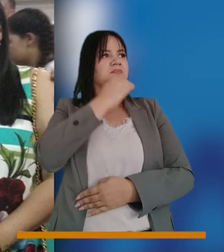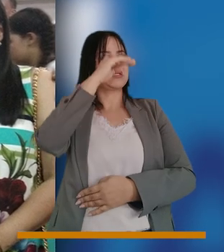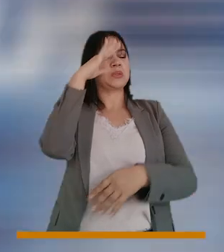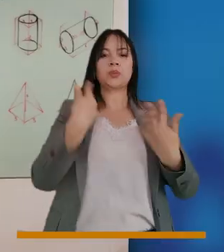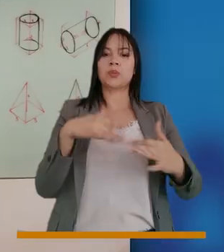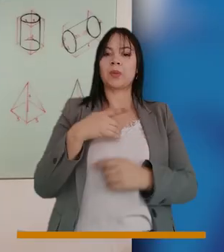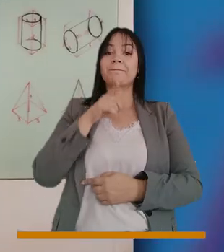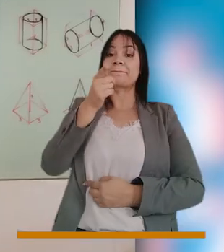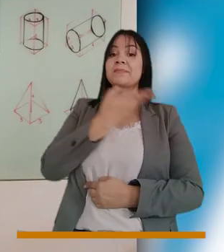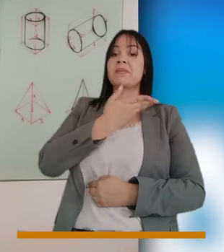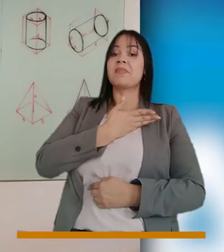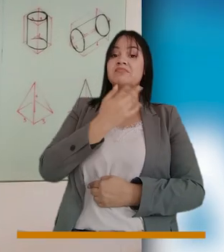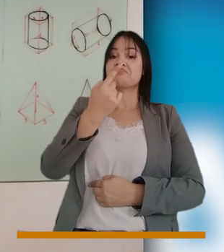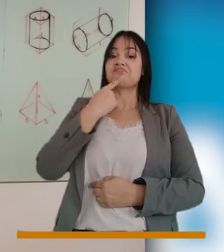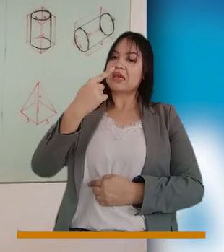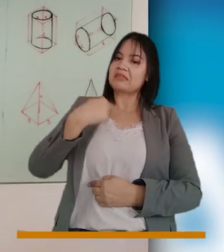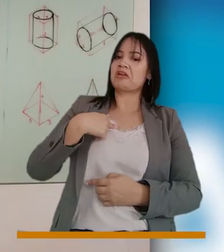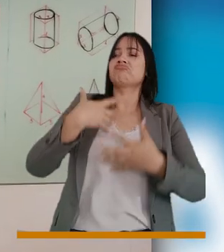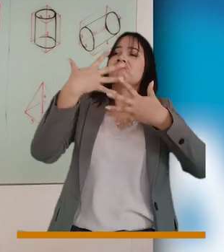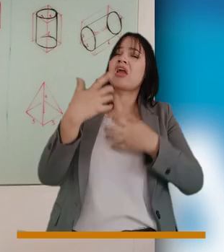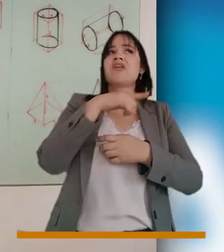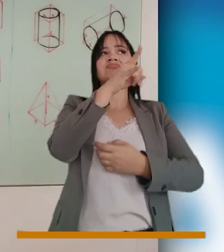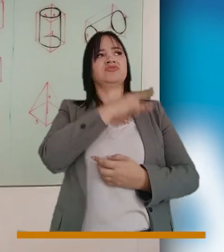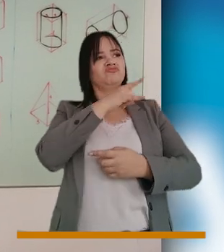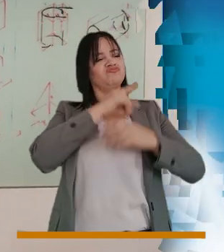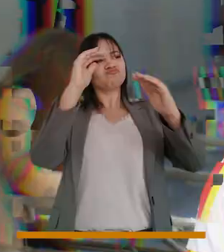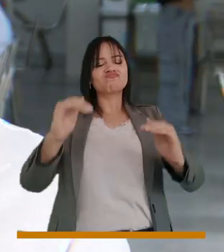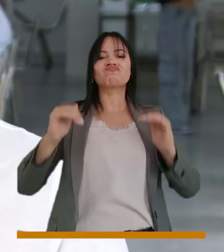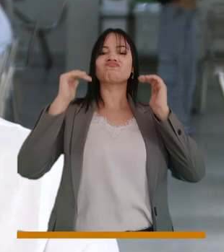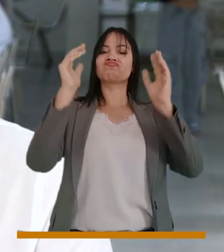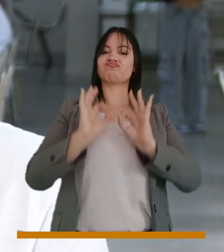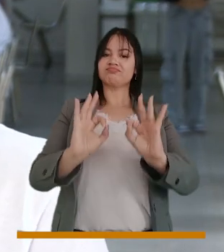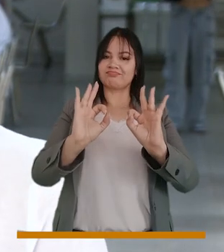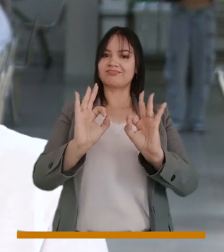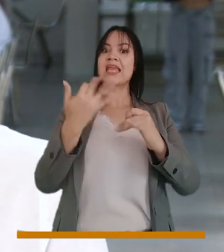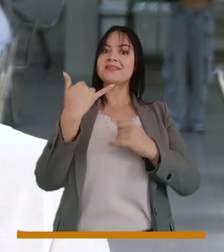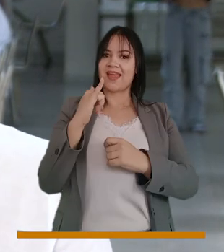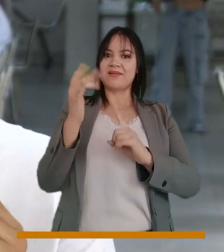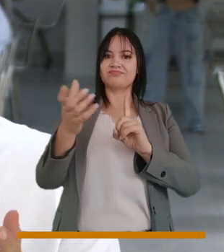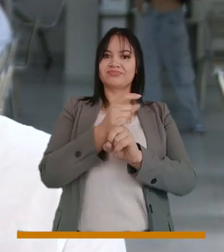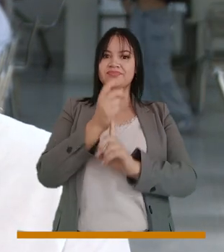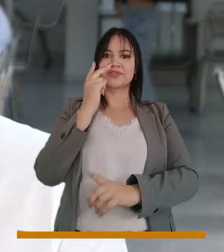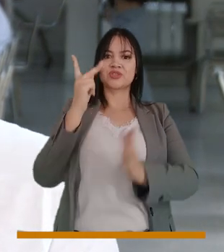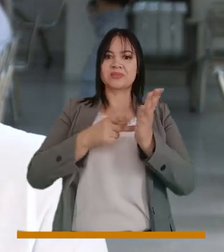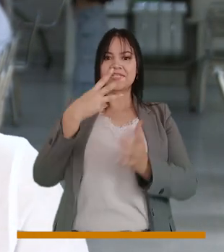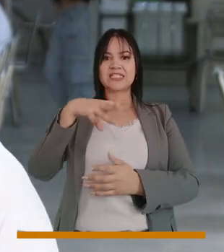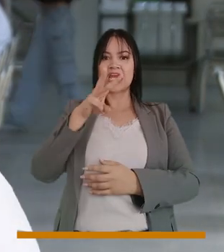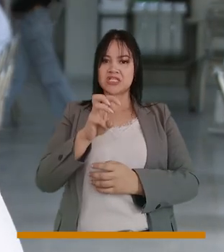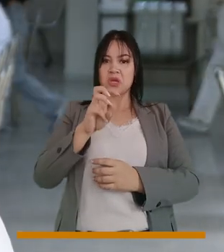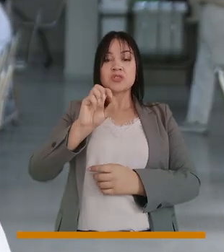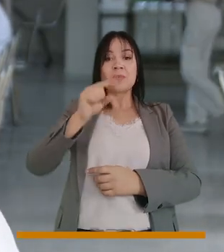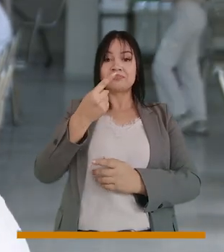mamá siempre me dijo que quería que estudiara en una universidad de alta calidad, y para el 2018 del primer semestre